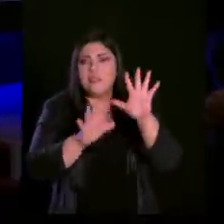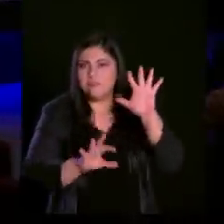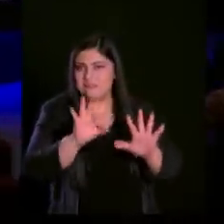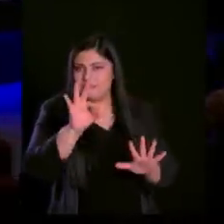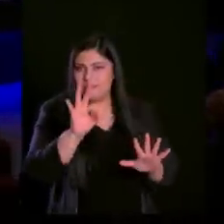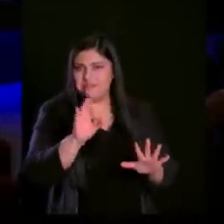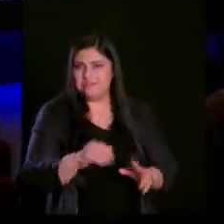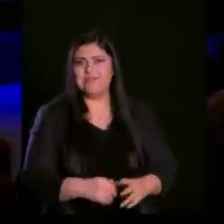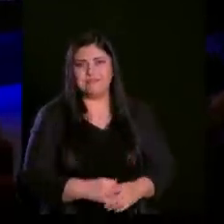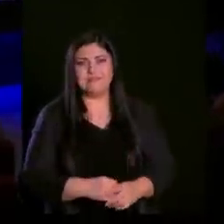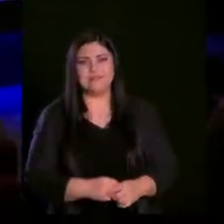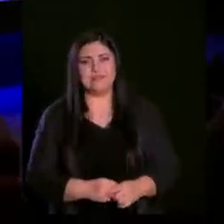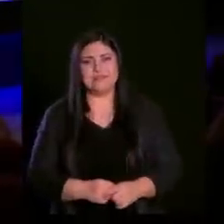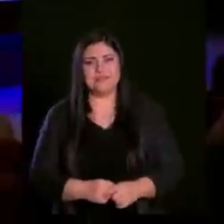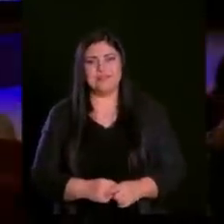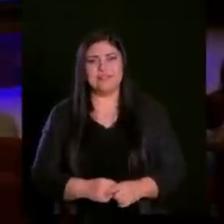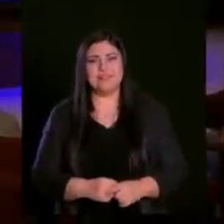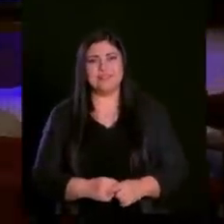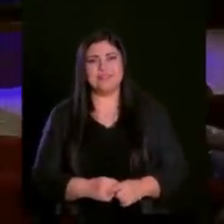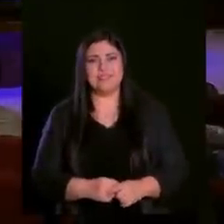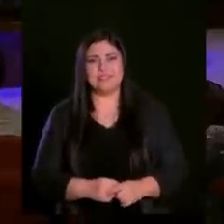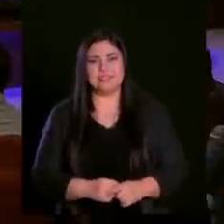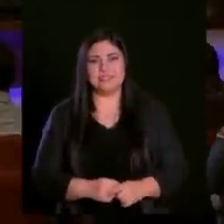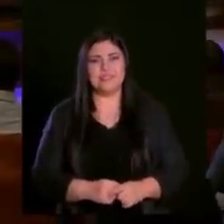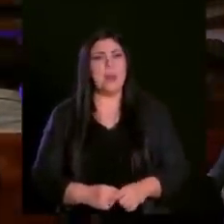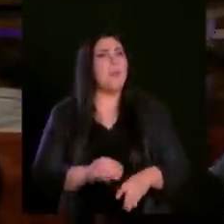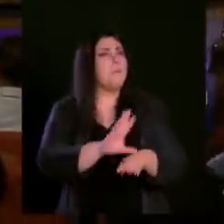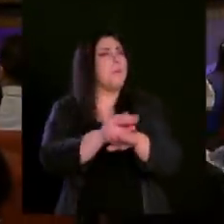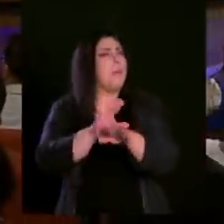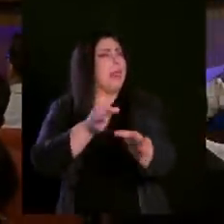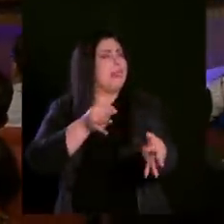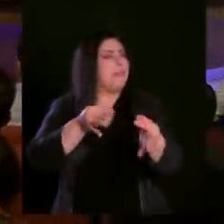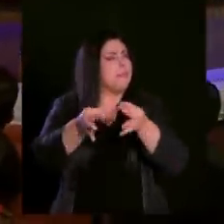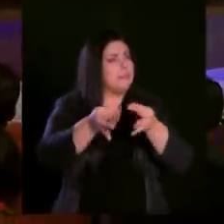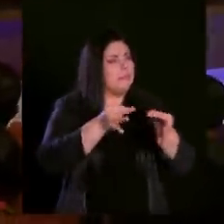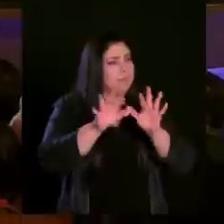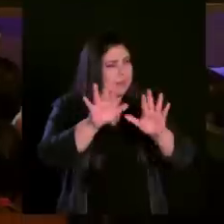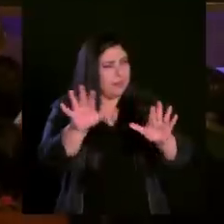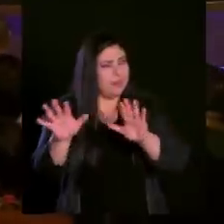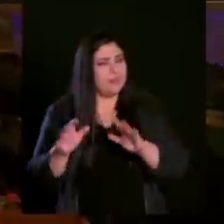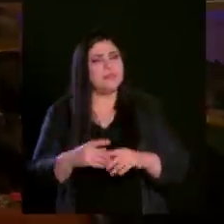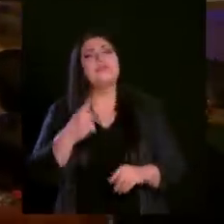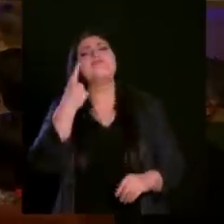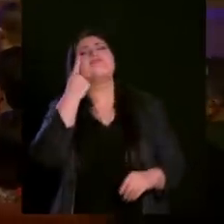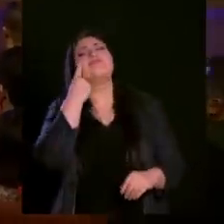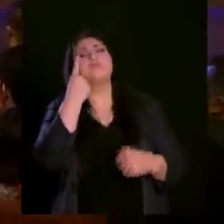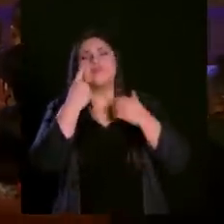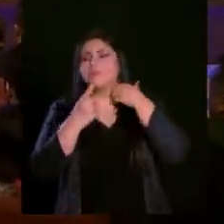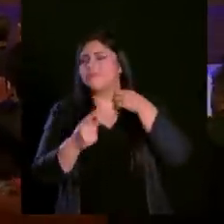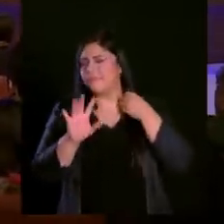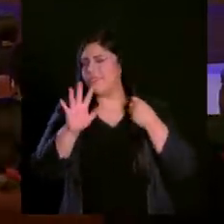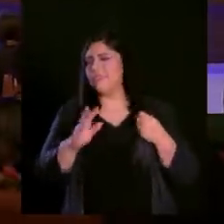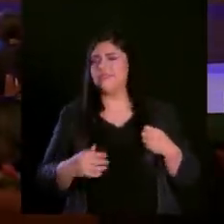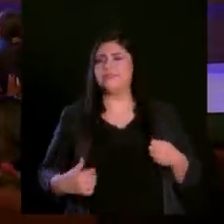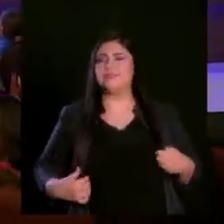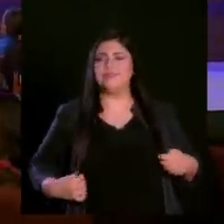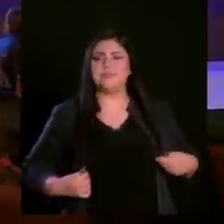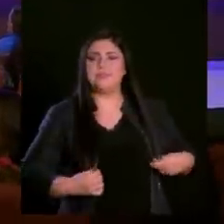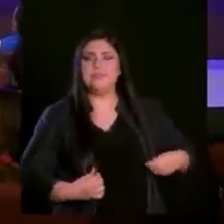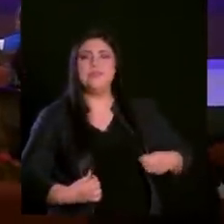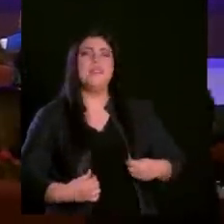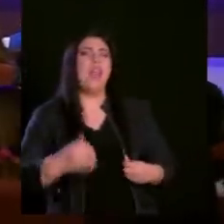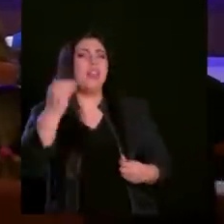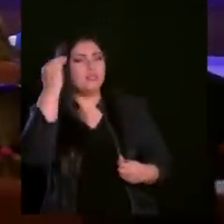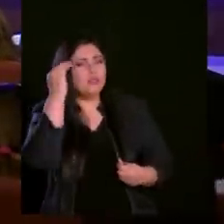voy a bajar Mateo capítulo 13 Permítame explicarlo de esta manera porque quiero que se lleve este mensaje que le va a